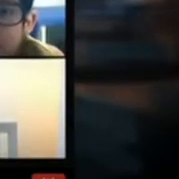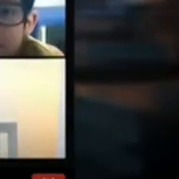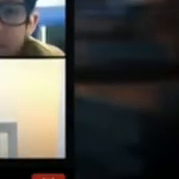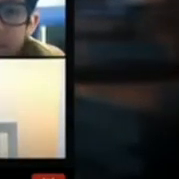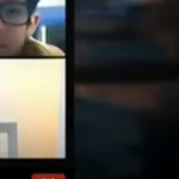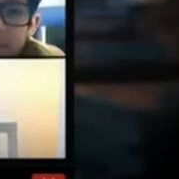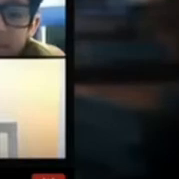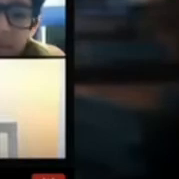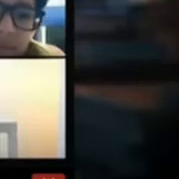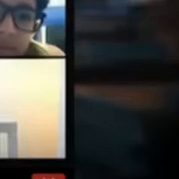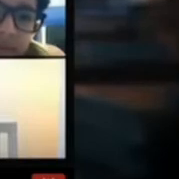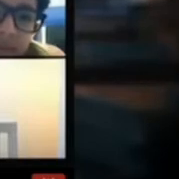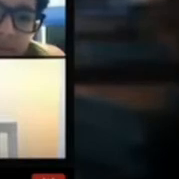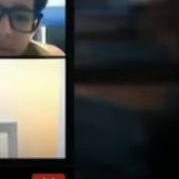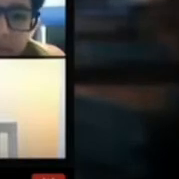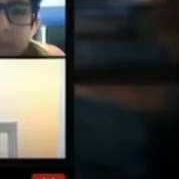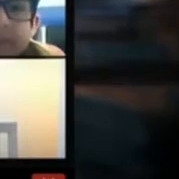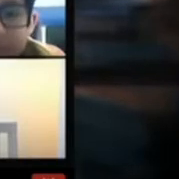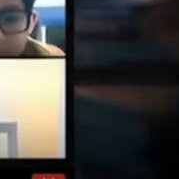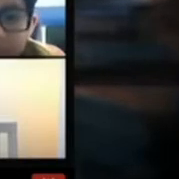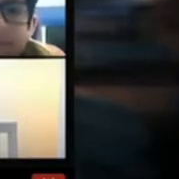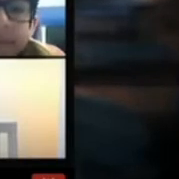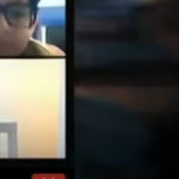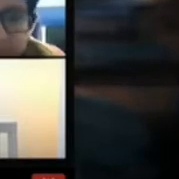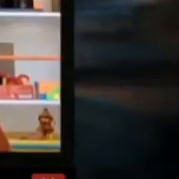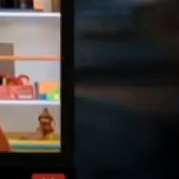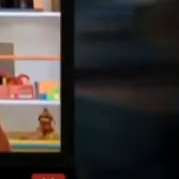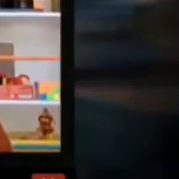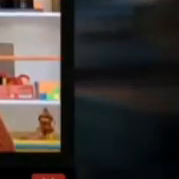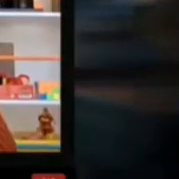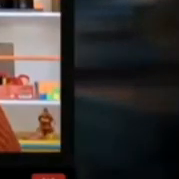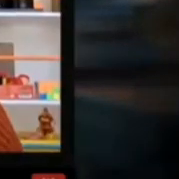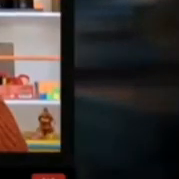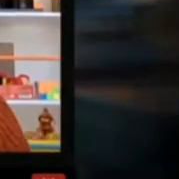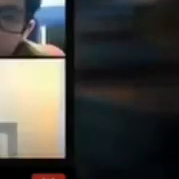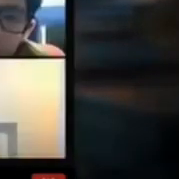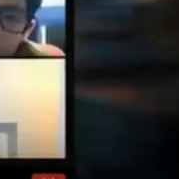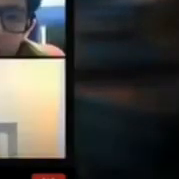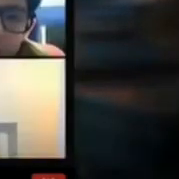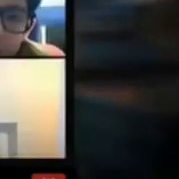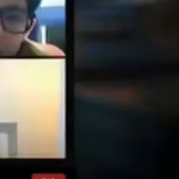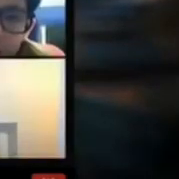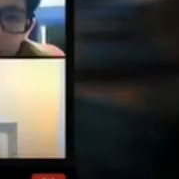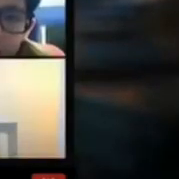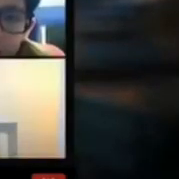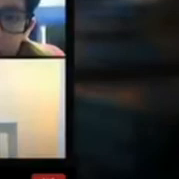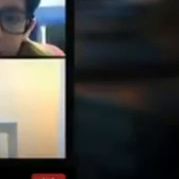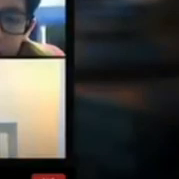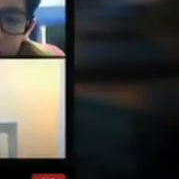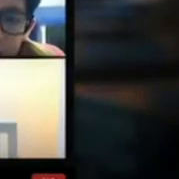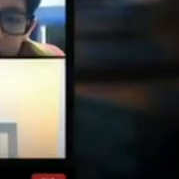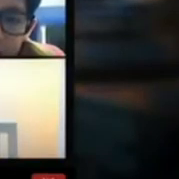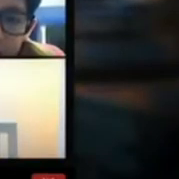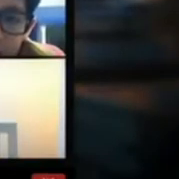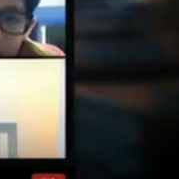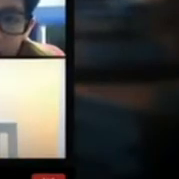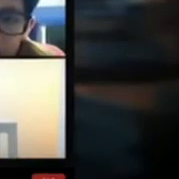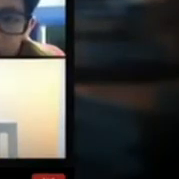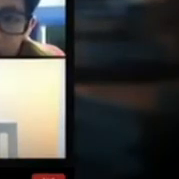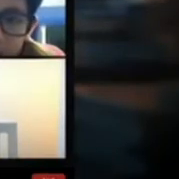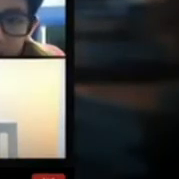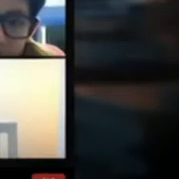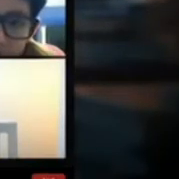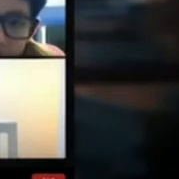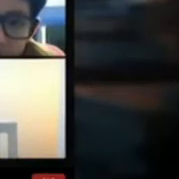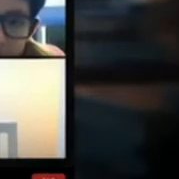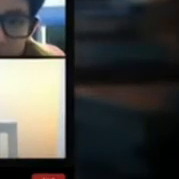videollamada. Claro, está bien. Lo mejor es quedarnos en casa. A ver, ahora Enzo. Primero acompañé a unos hermanos hasta